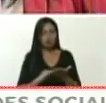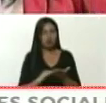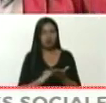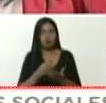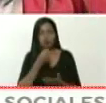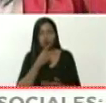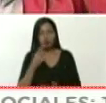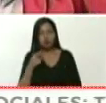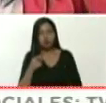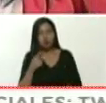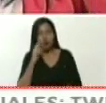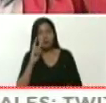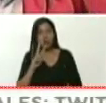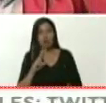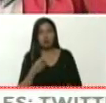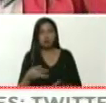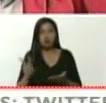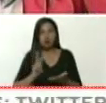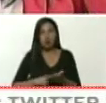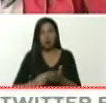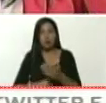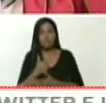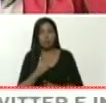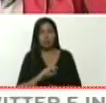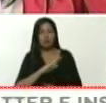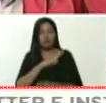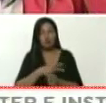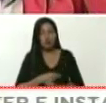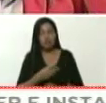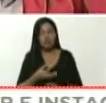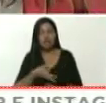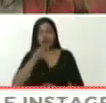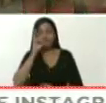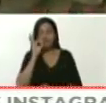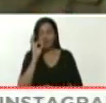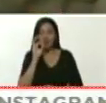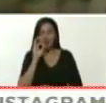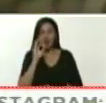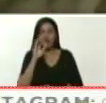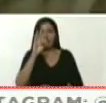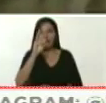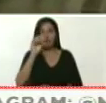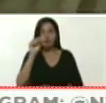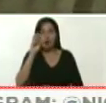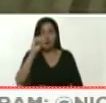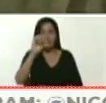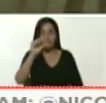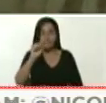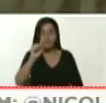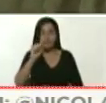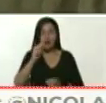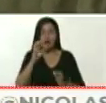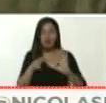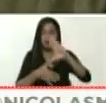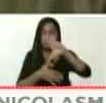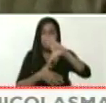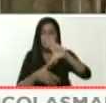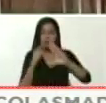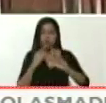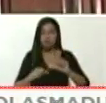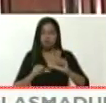ven, se va a duplicar el café Fama de América desde la planta de Valencia,